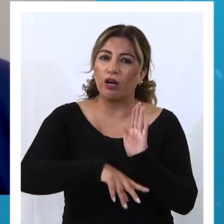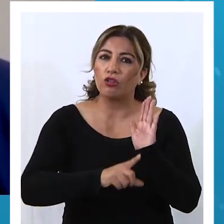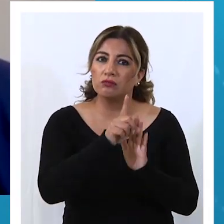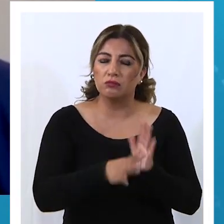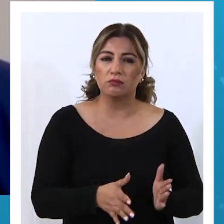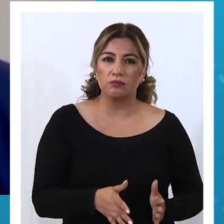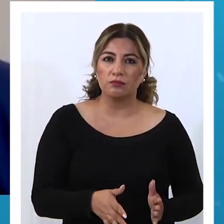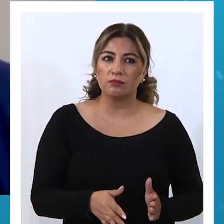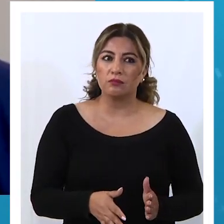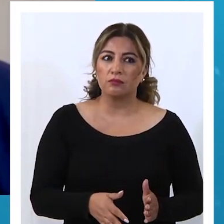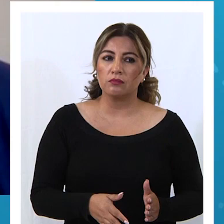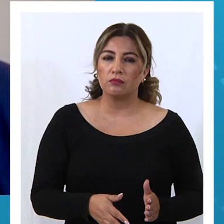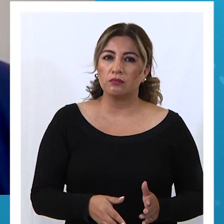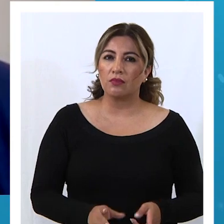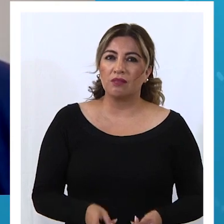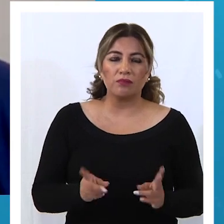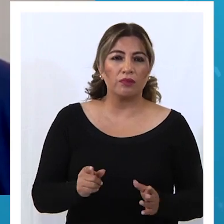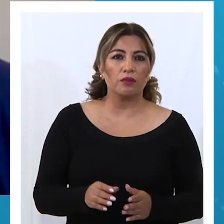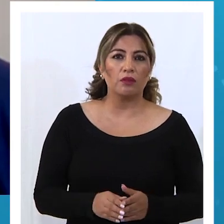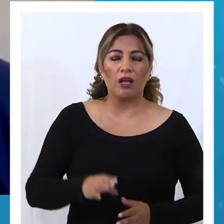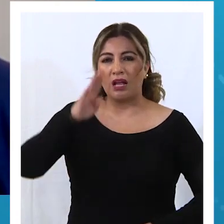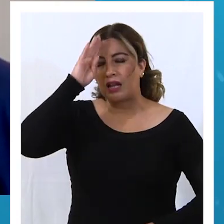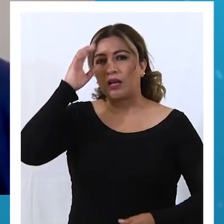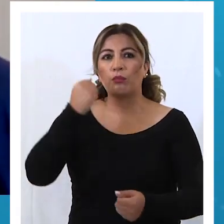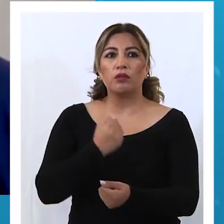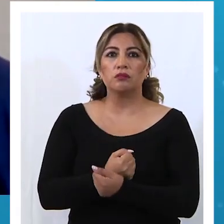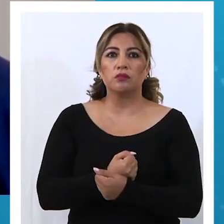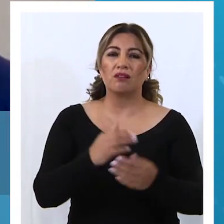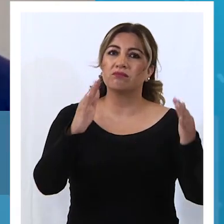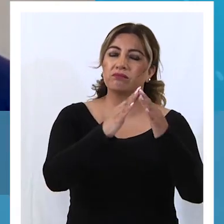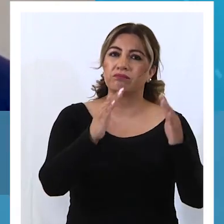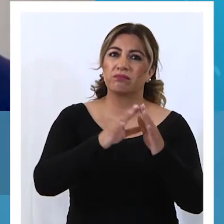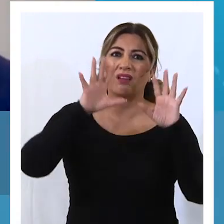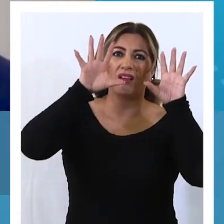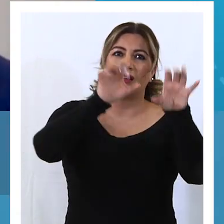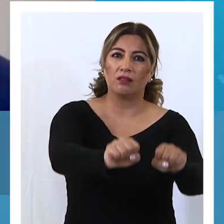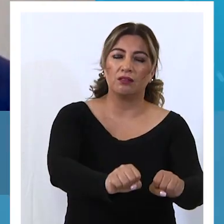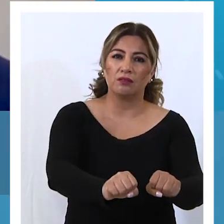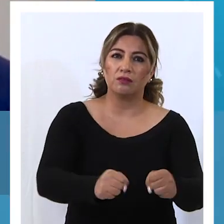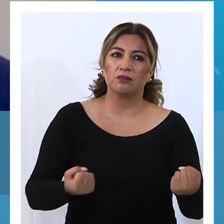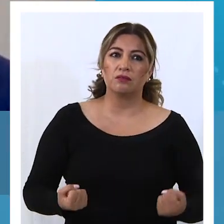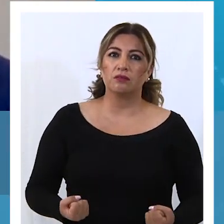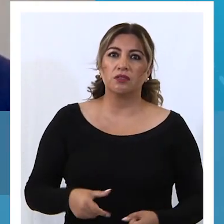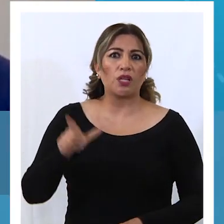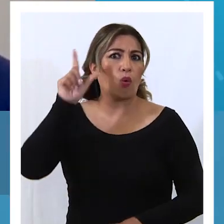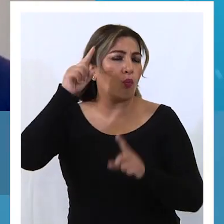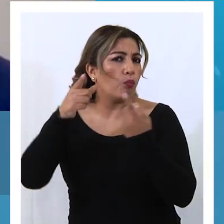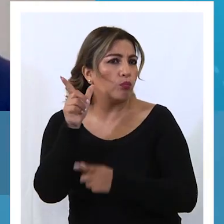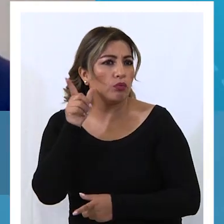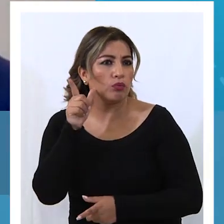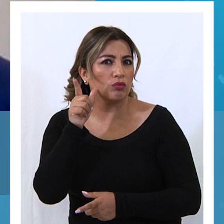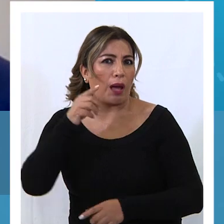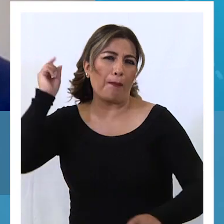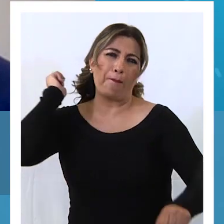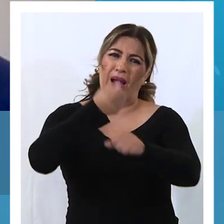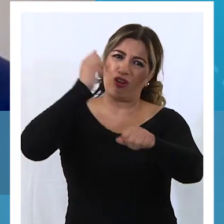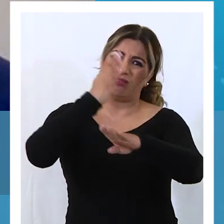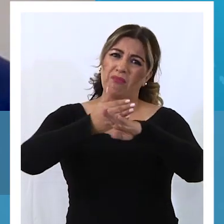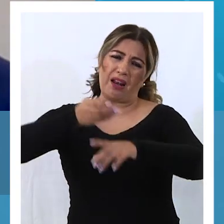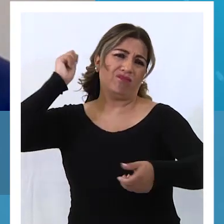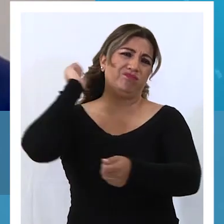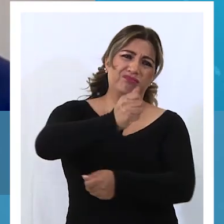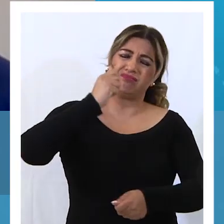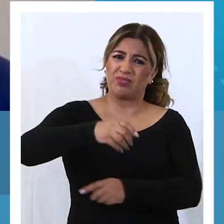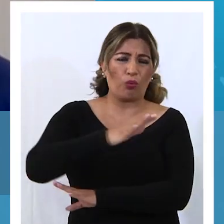desarrollados, la represión es muy grande. O sea, ya la policía entra a tu casa, te saca de tu pieza, si estás escuchando música, te sacan a palos,